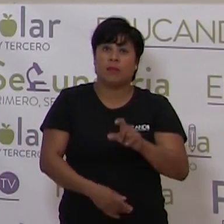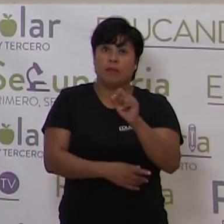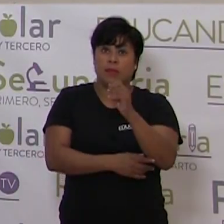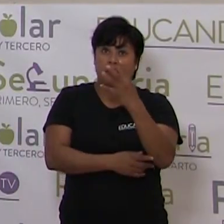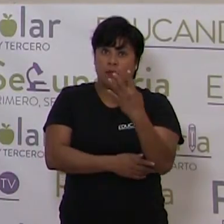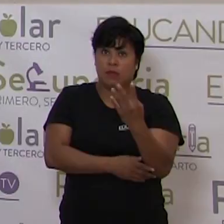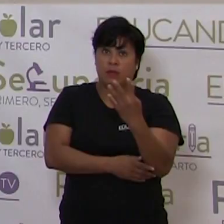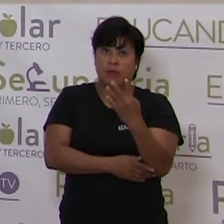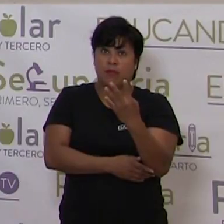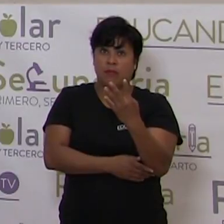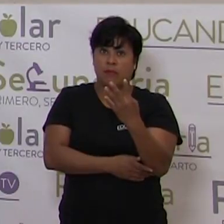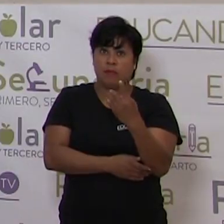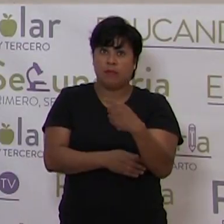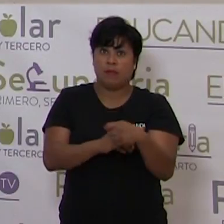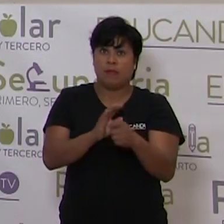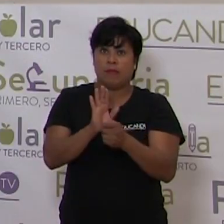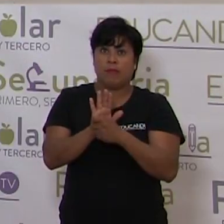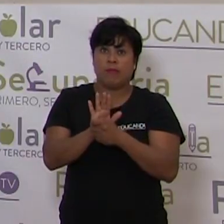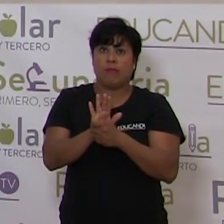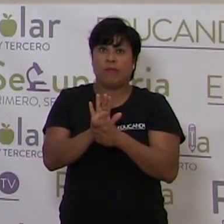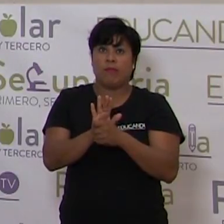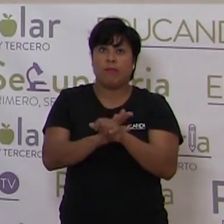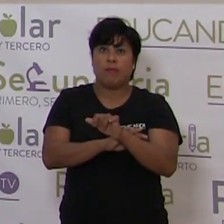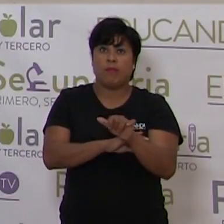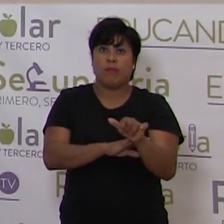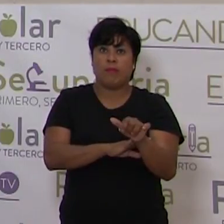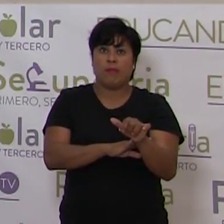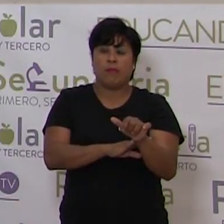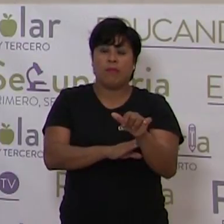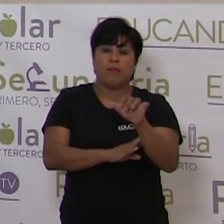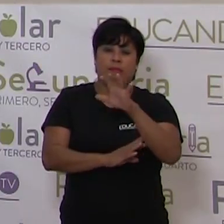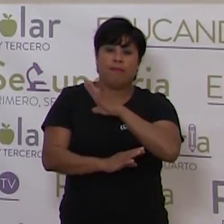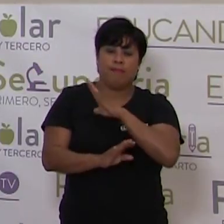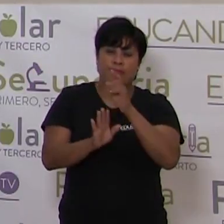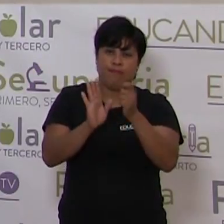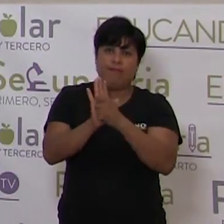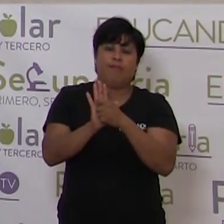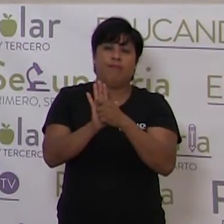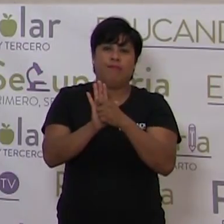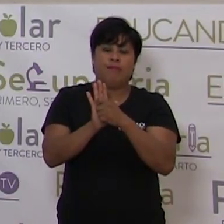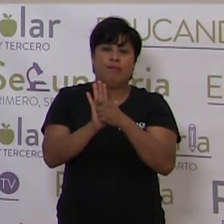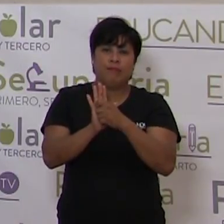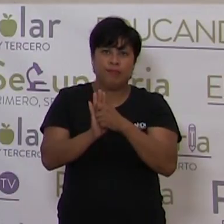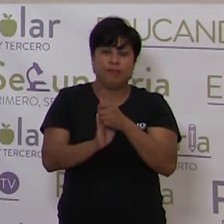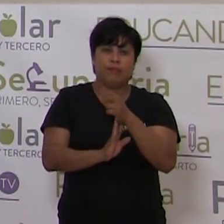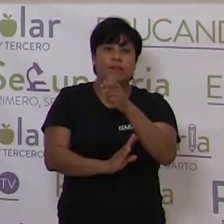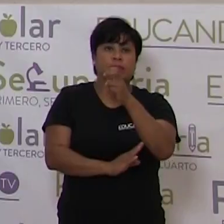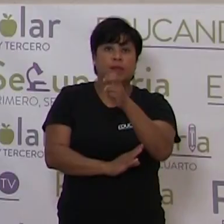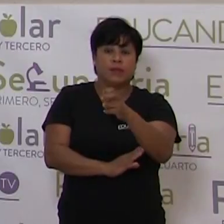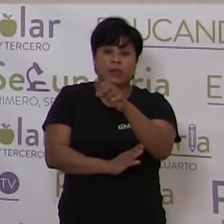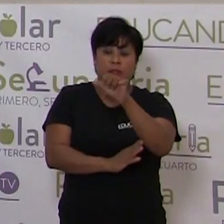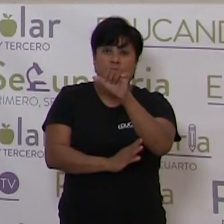Veinticuatro. El punto va aquí. Y